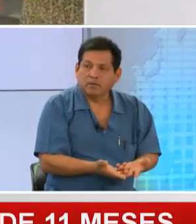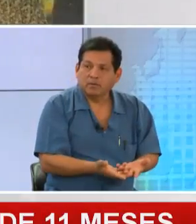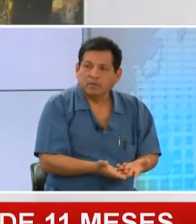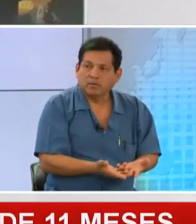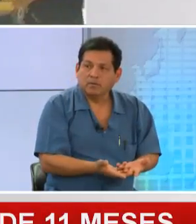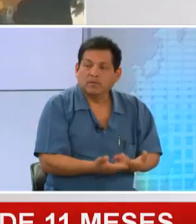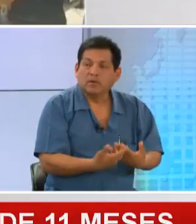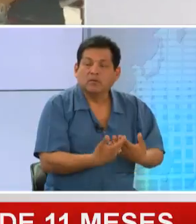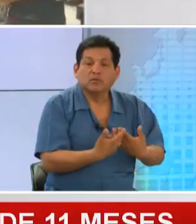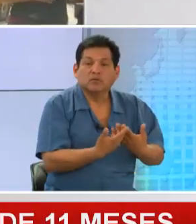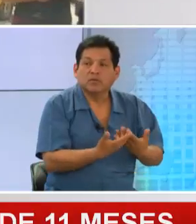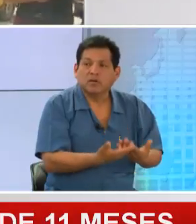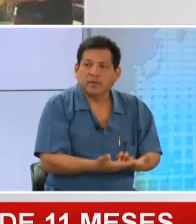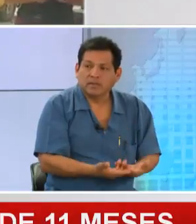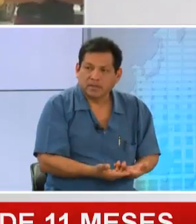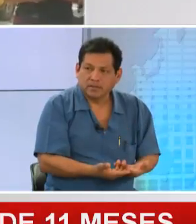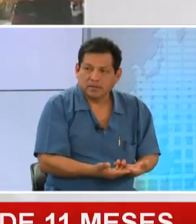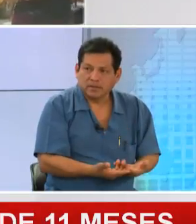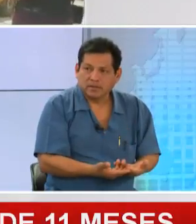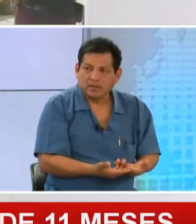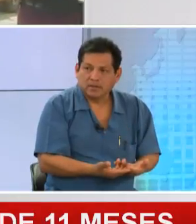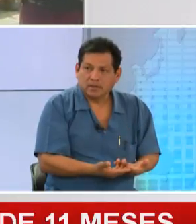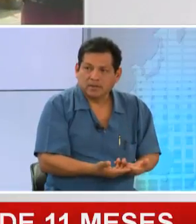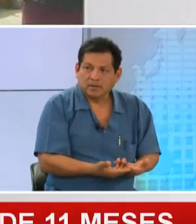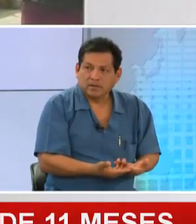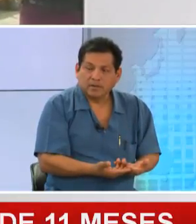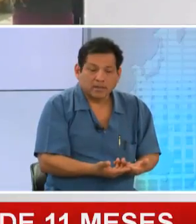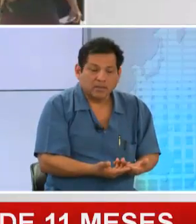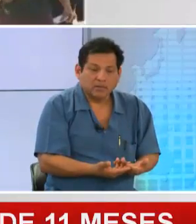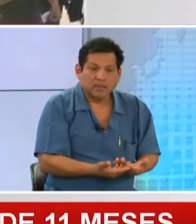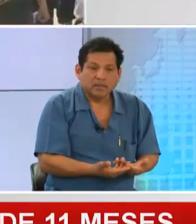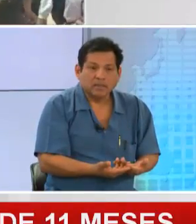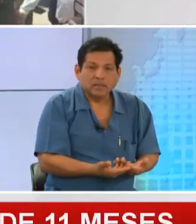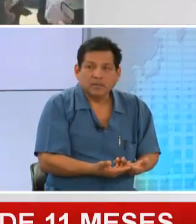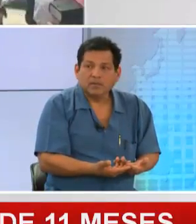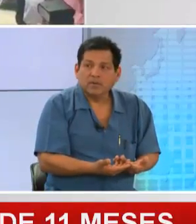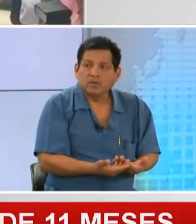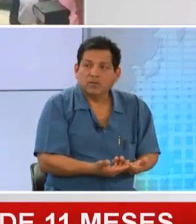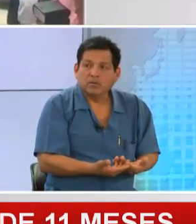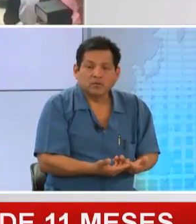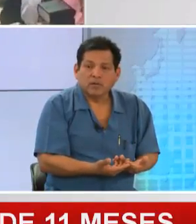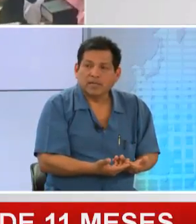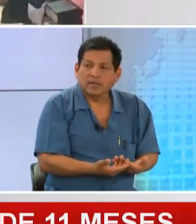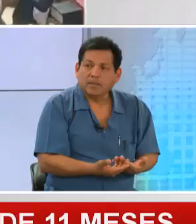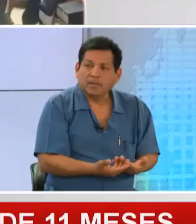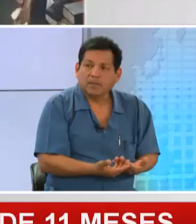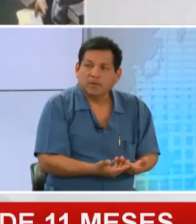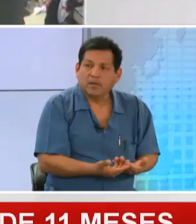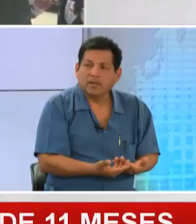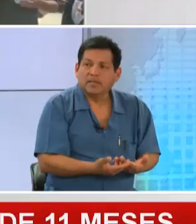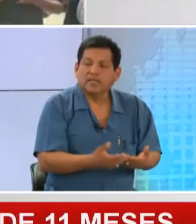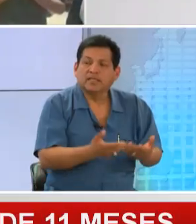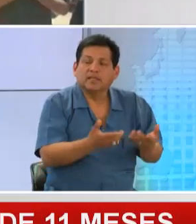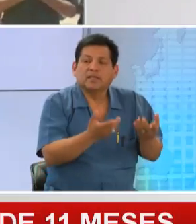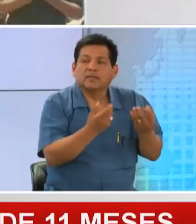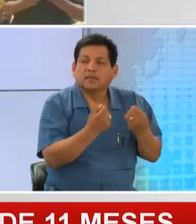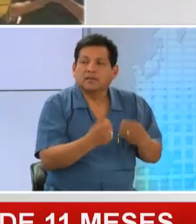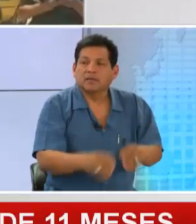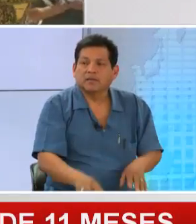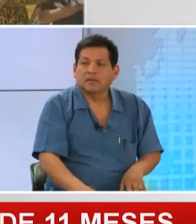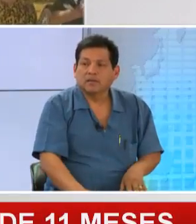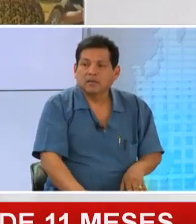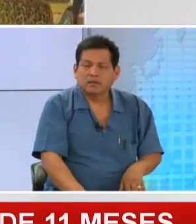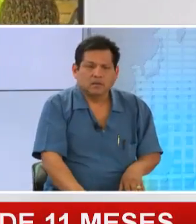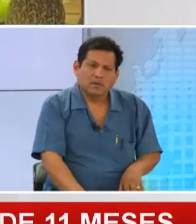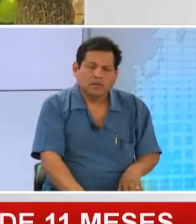extremo, no midieron sus consecuencias. Entonces, estas personas viven su mundo, son altamente manipuladores y se hacen... ¿Son capaces